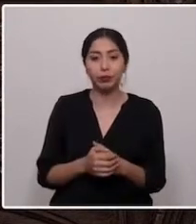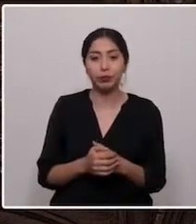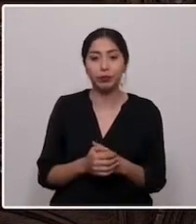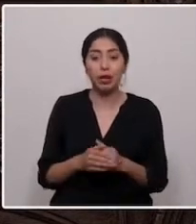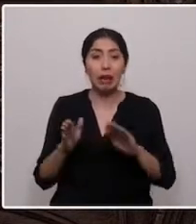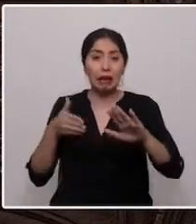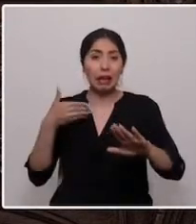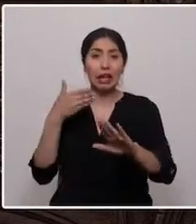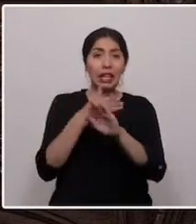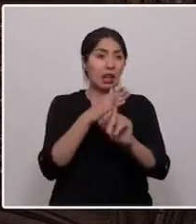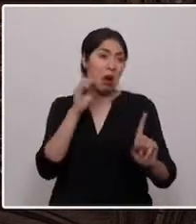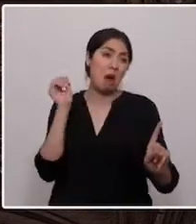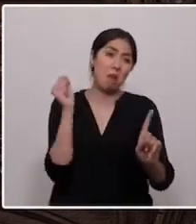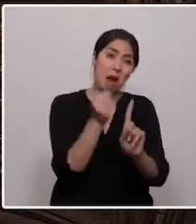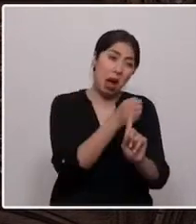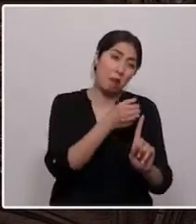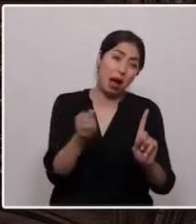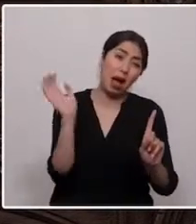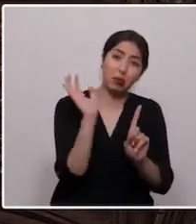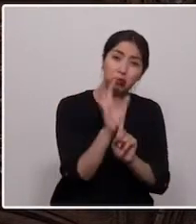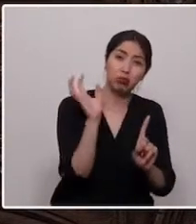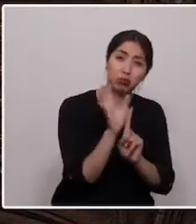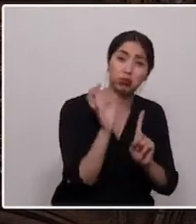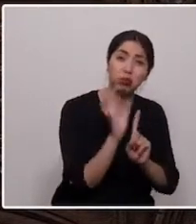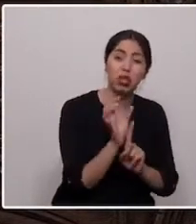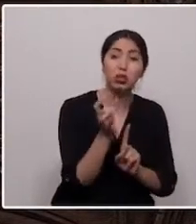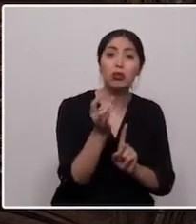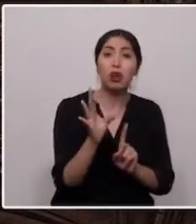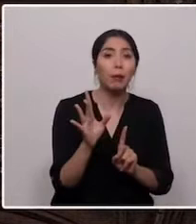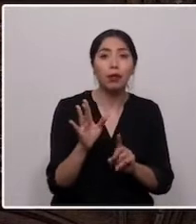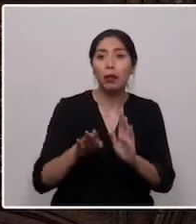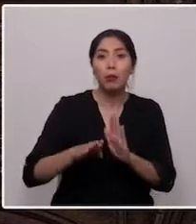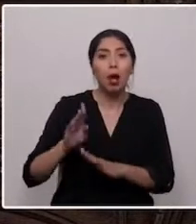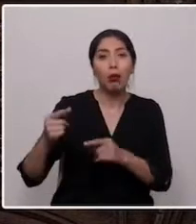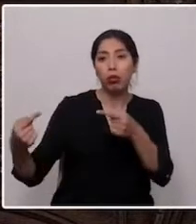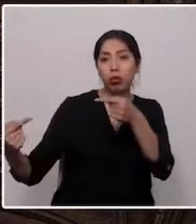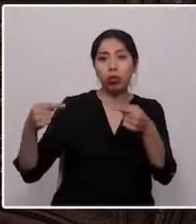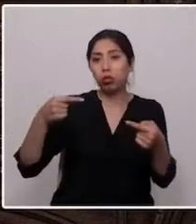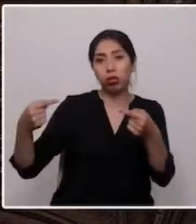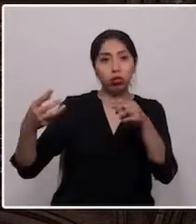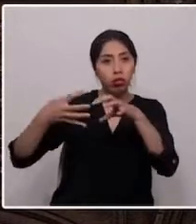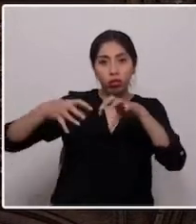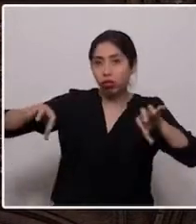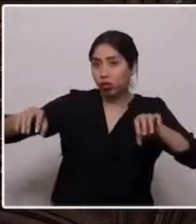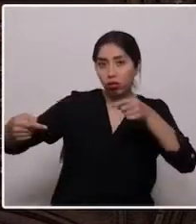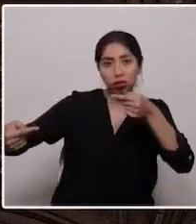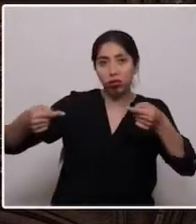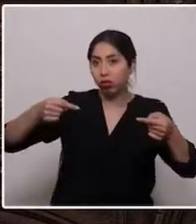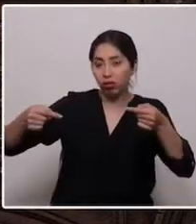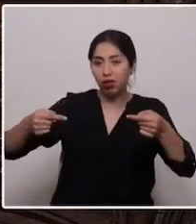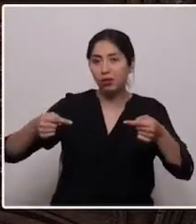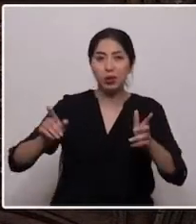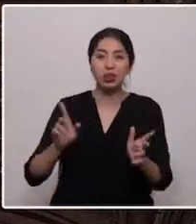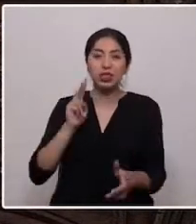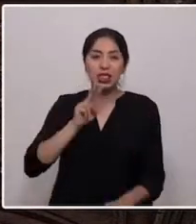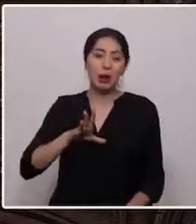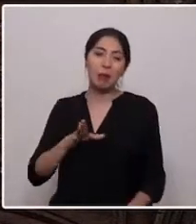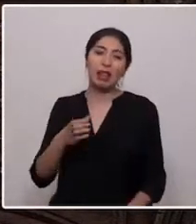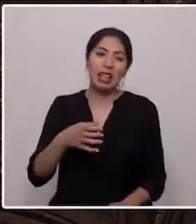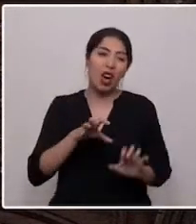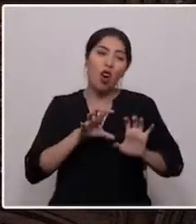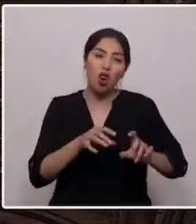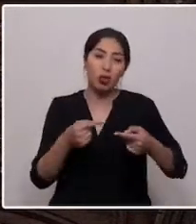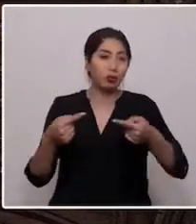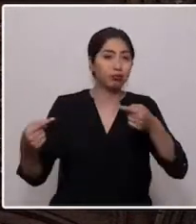solo contribuirán a ensanchar las trincheras en las que se parapetan la desesperanza, la antipatía y el odio.